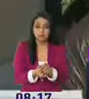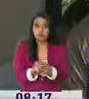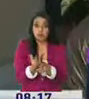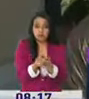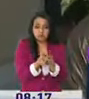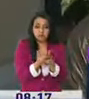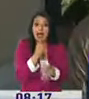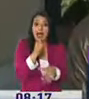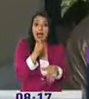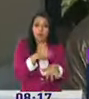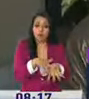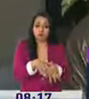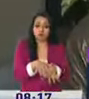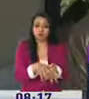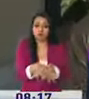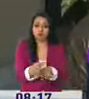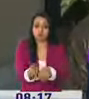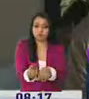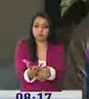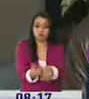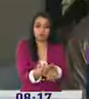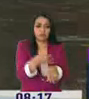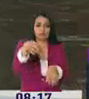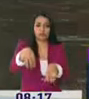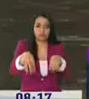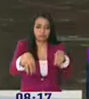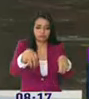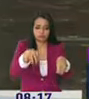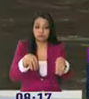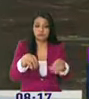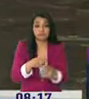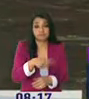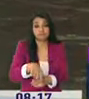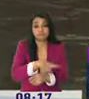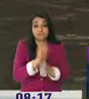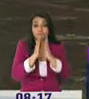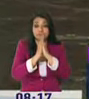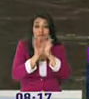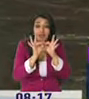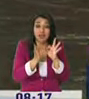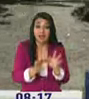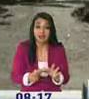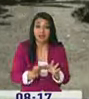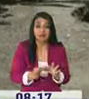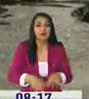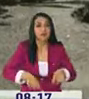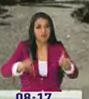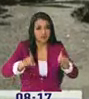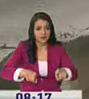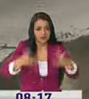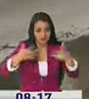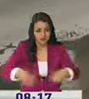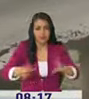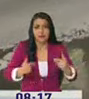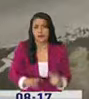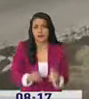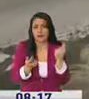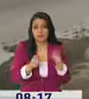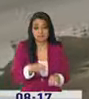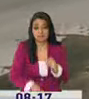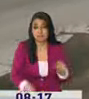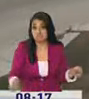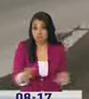agua viene se filtra exactamente. Ellos esperan que los arreglos pertinentes sean de inmediato para evitar que el daño